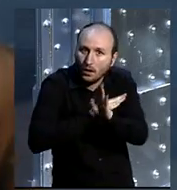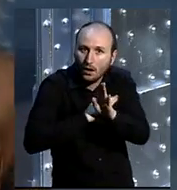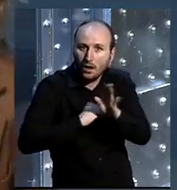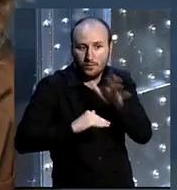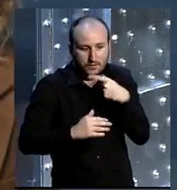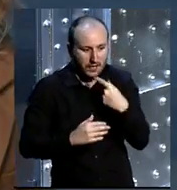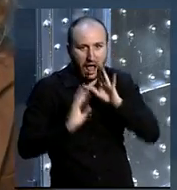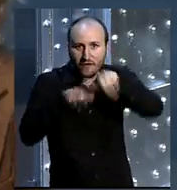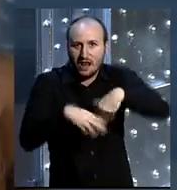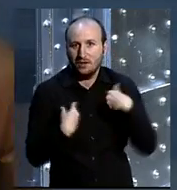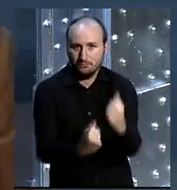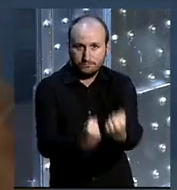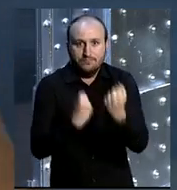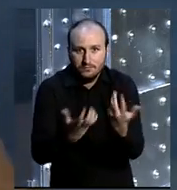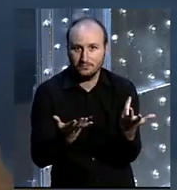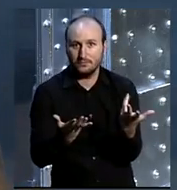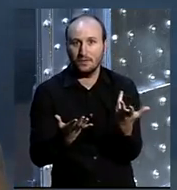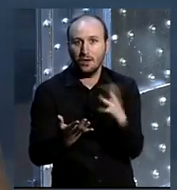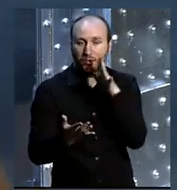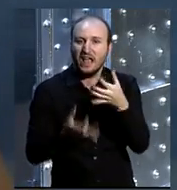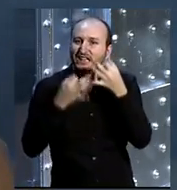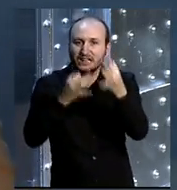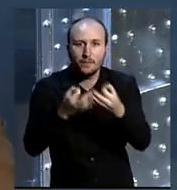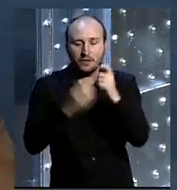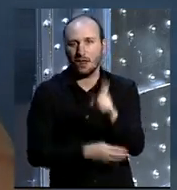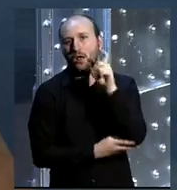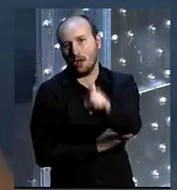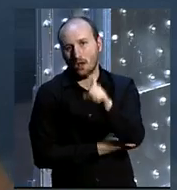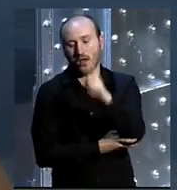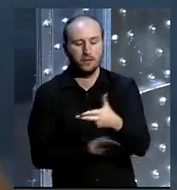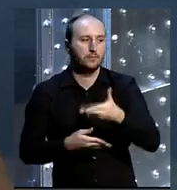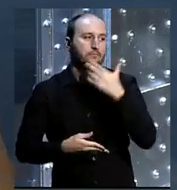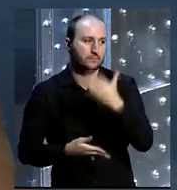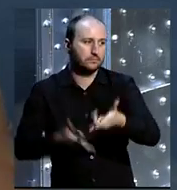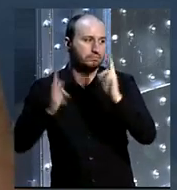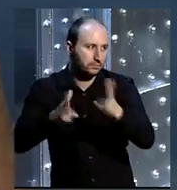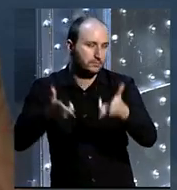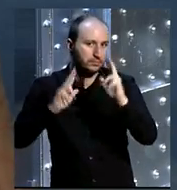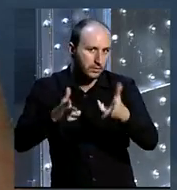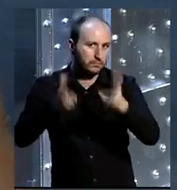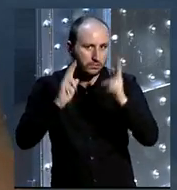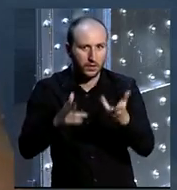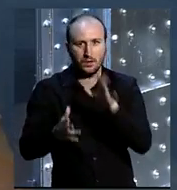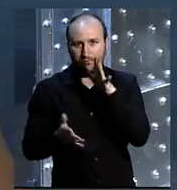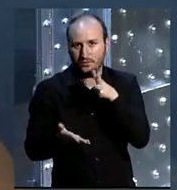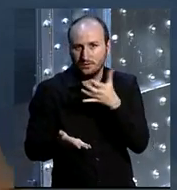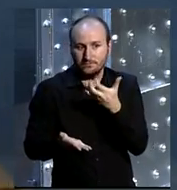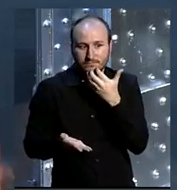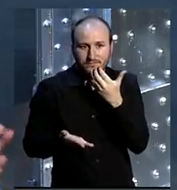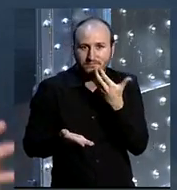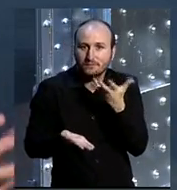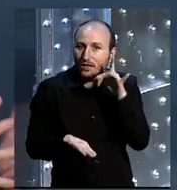es imposible dedicarle tiempo a esa cantidad de explicación que se